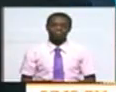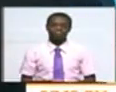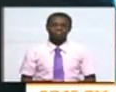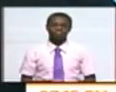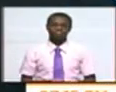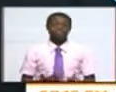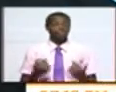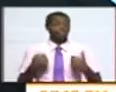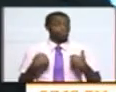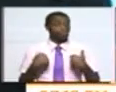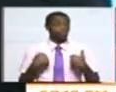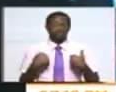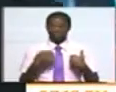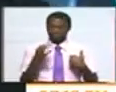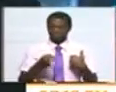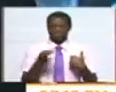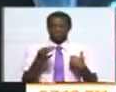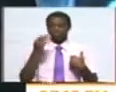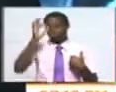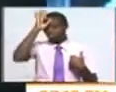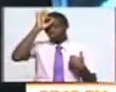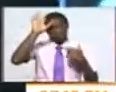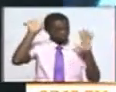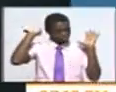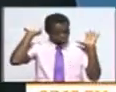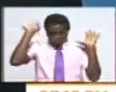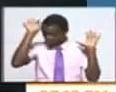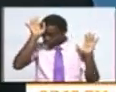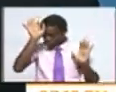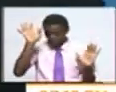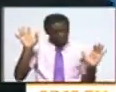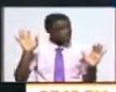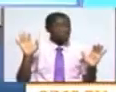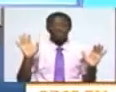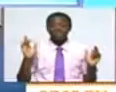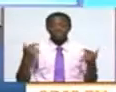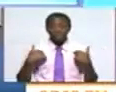Yo no sé, de verdad no lo sé. No lo sé, no puedo